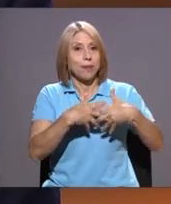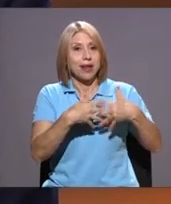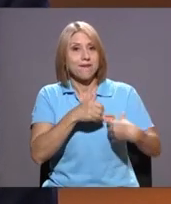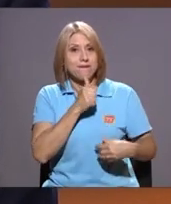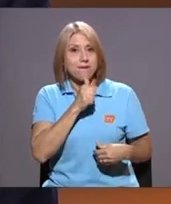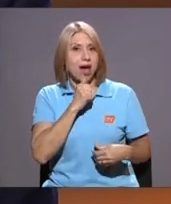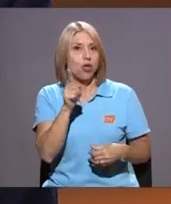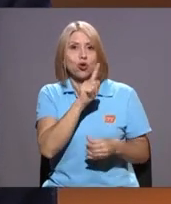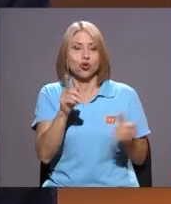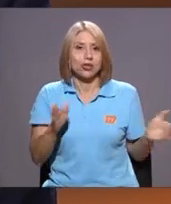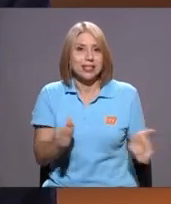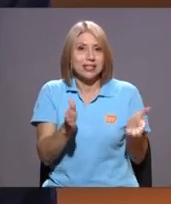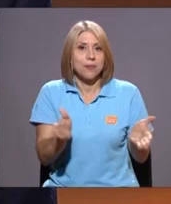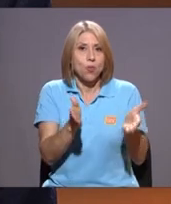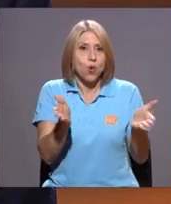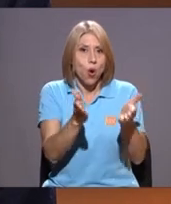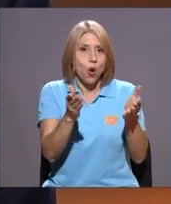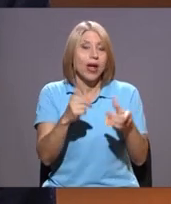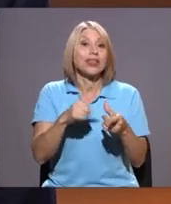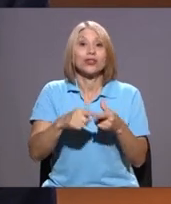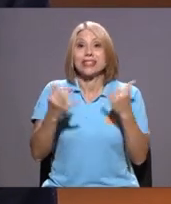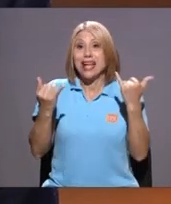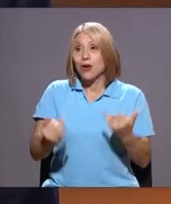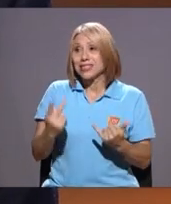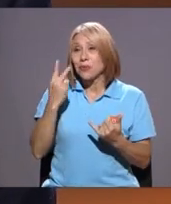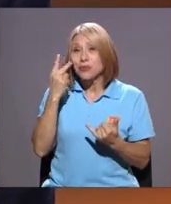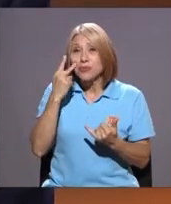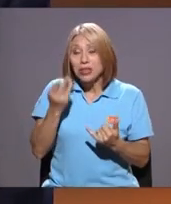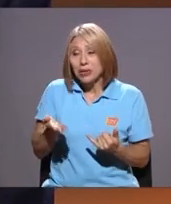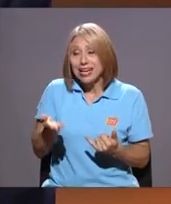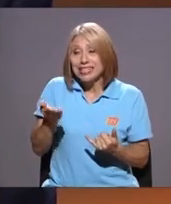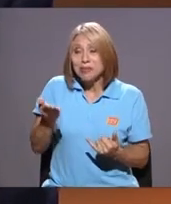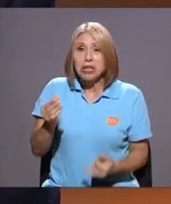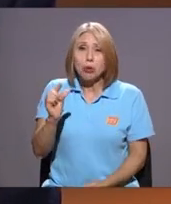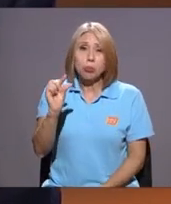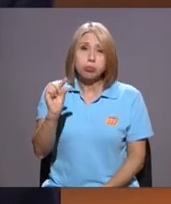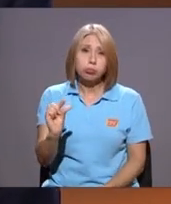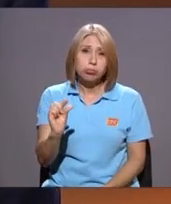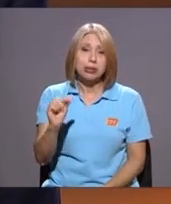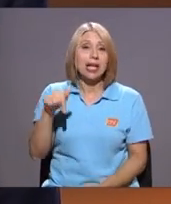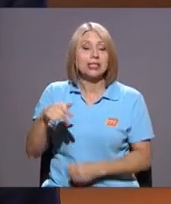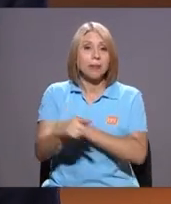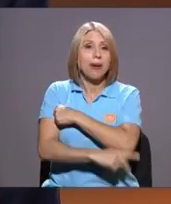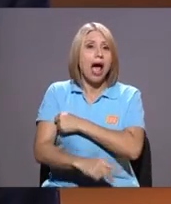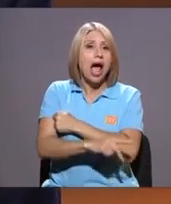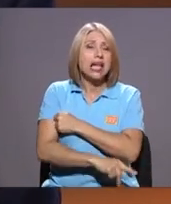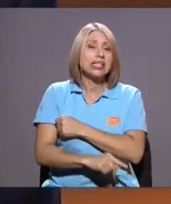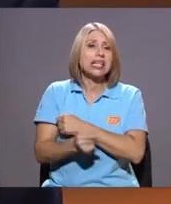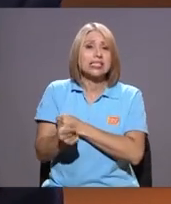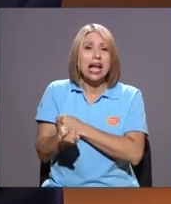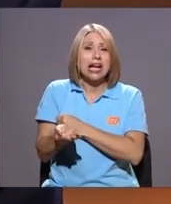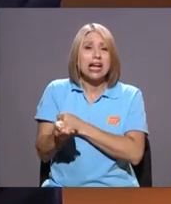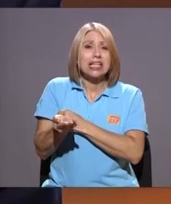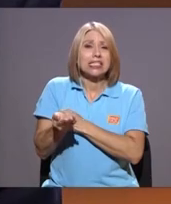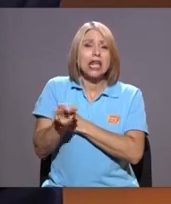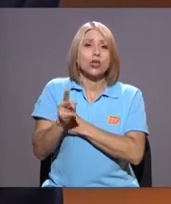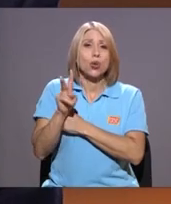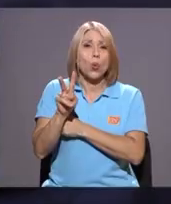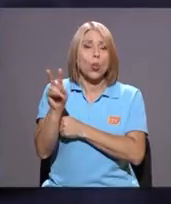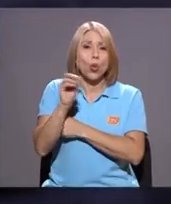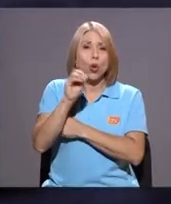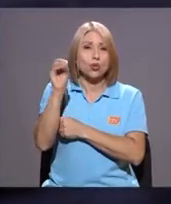tasas de crecimiento marginales que este país está creciendo a un ritmo básicamente del 2 por ciento